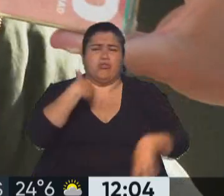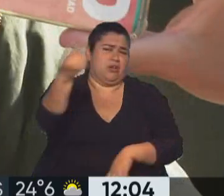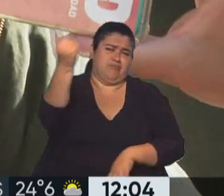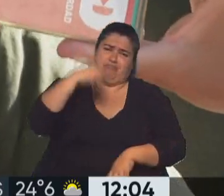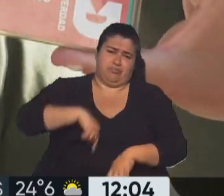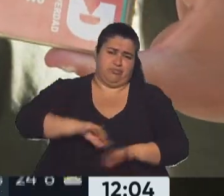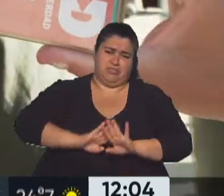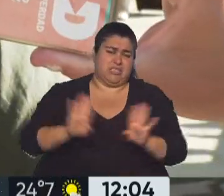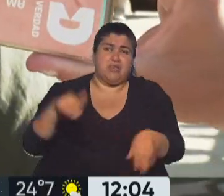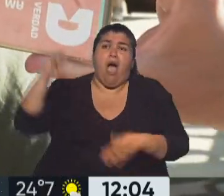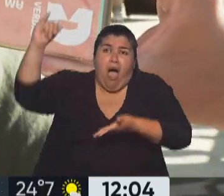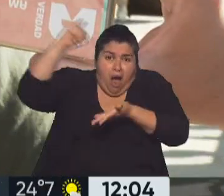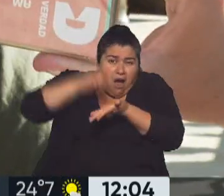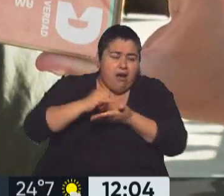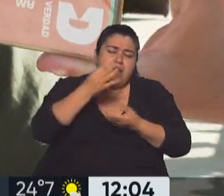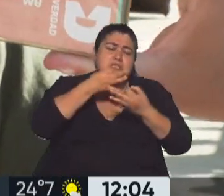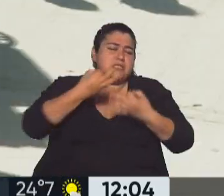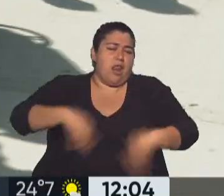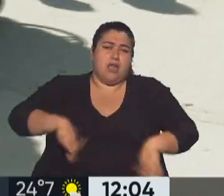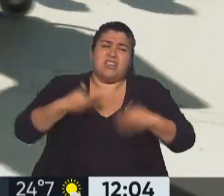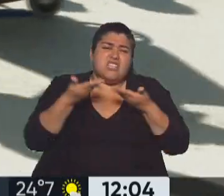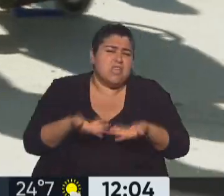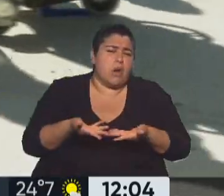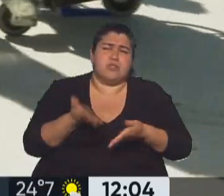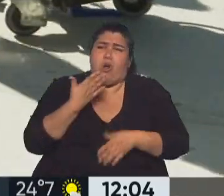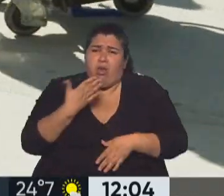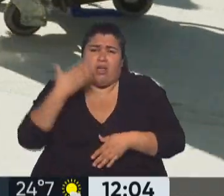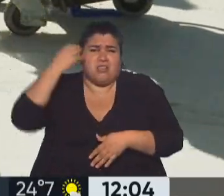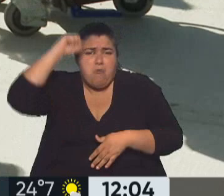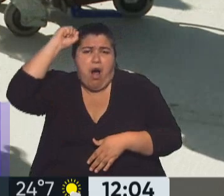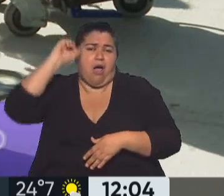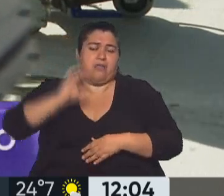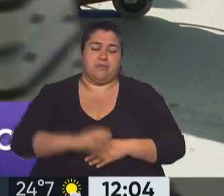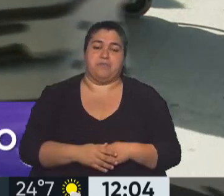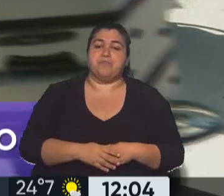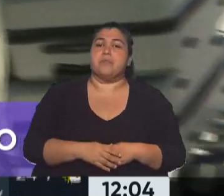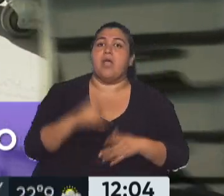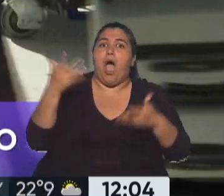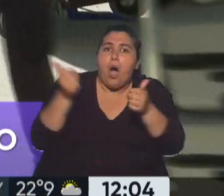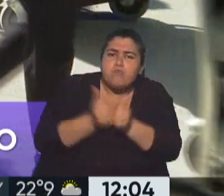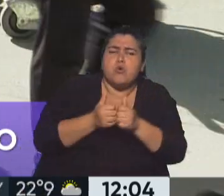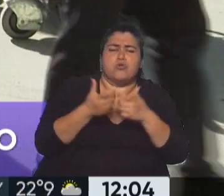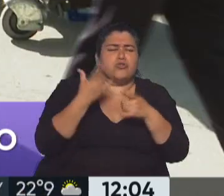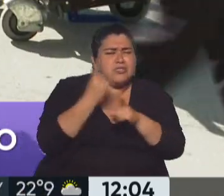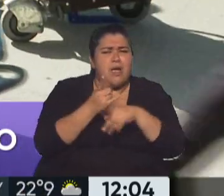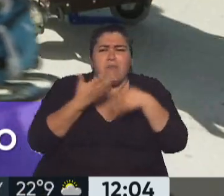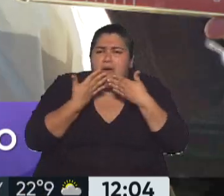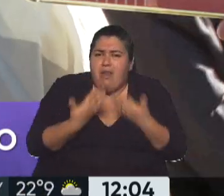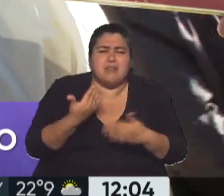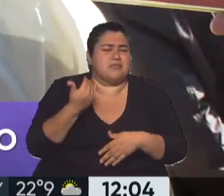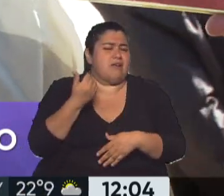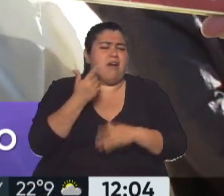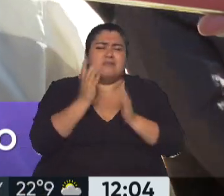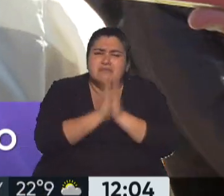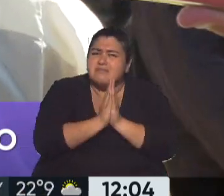el vuelo excelente, agradecidísima a la embajada. Nos acompañaron en todo momento, solamente tener palabras de agradecimiento y